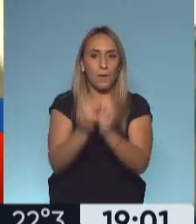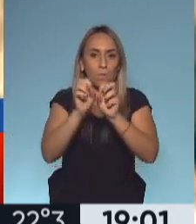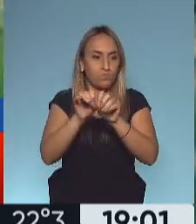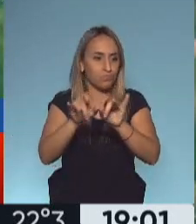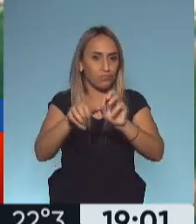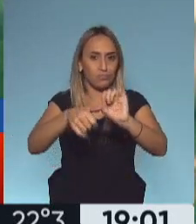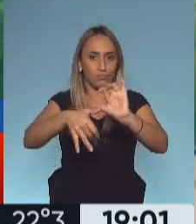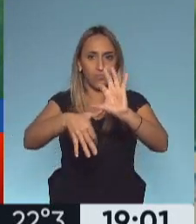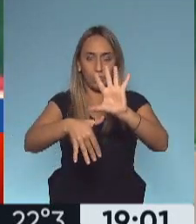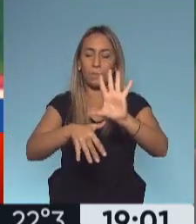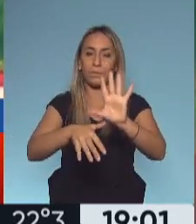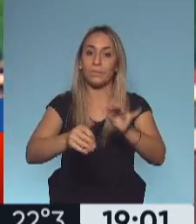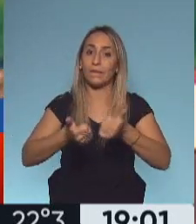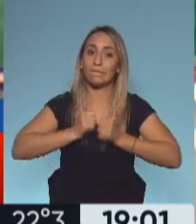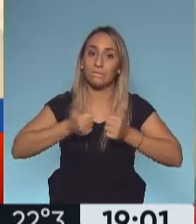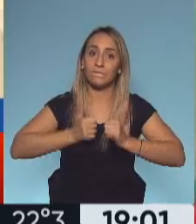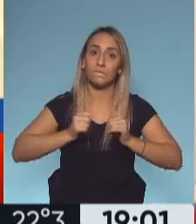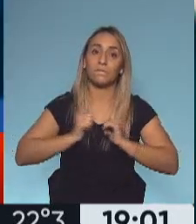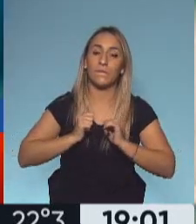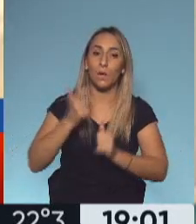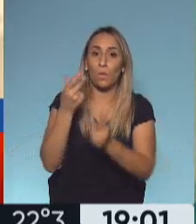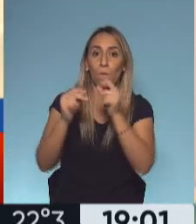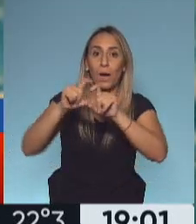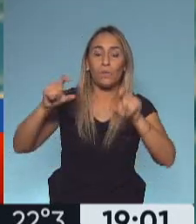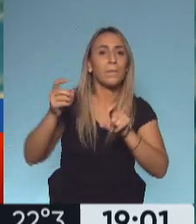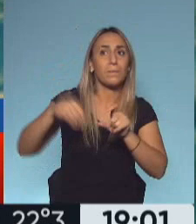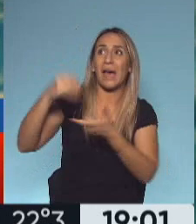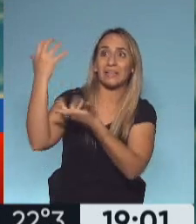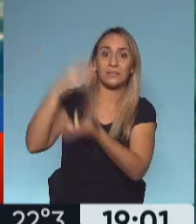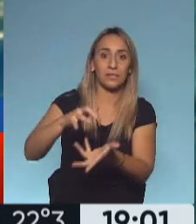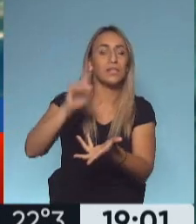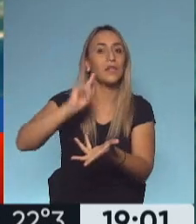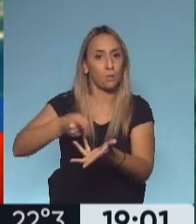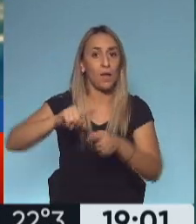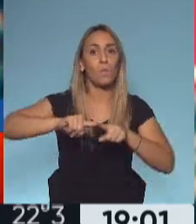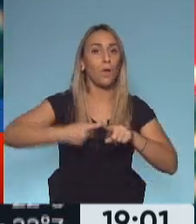A la espera de más vacunas y de consensos políticos.